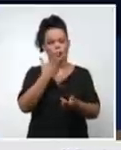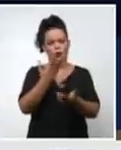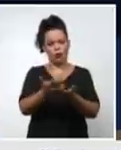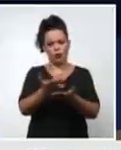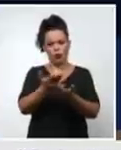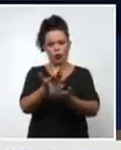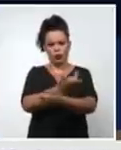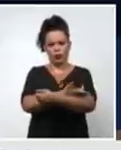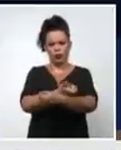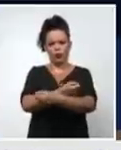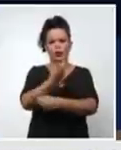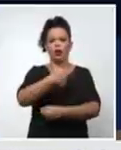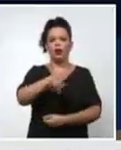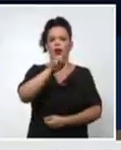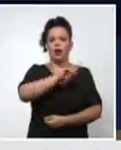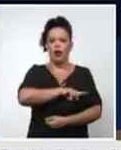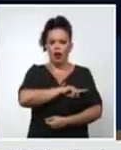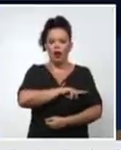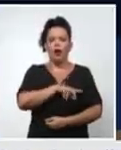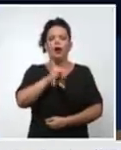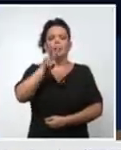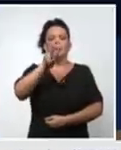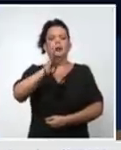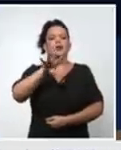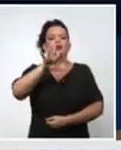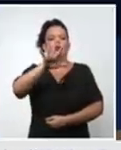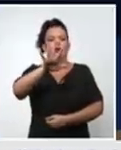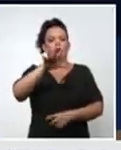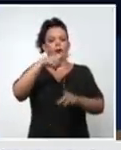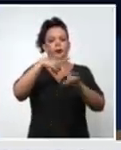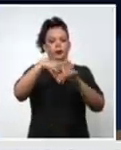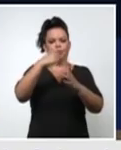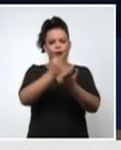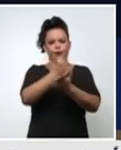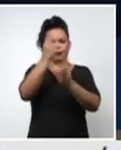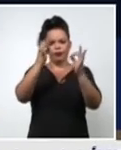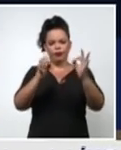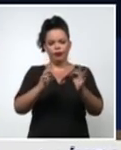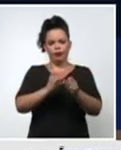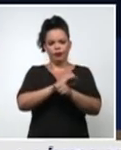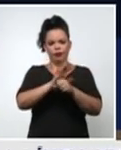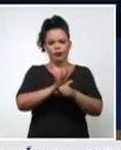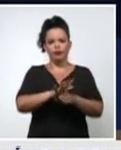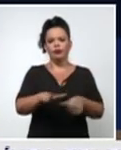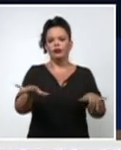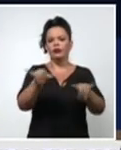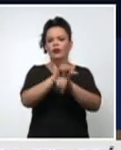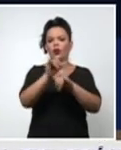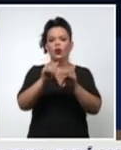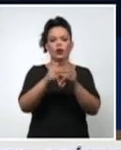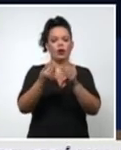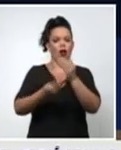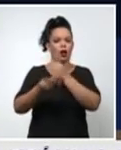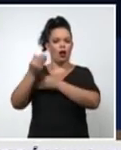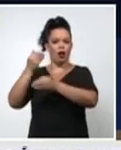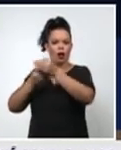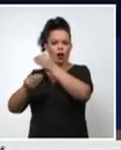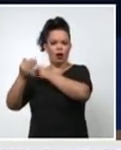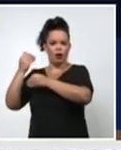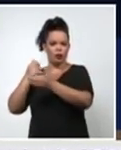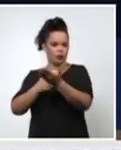Ayer se diagnosticaron los 25 casos diagnosticados, igual que en días anteriores y en semanas anteriores,